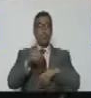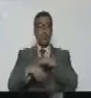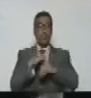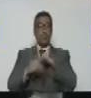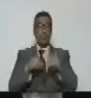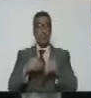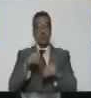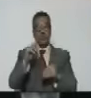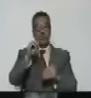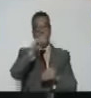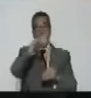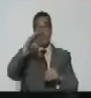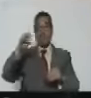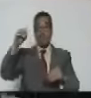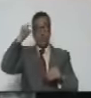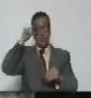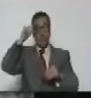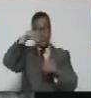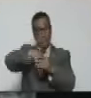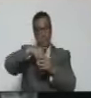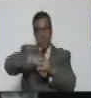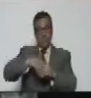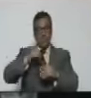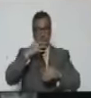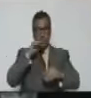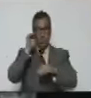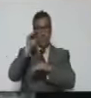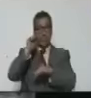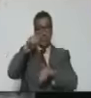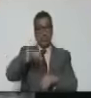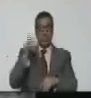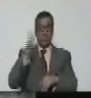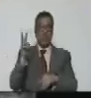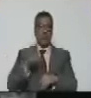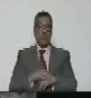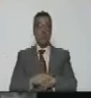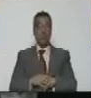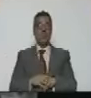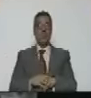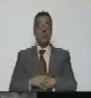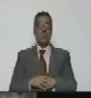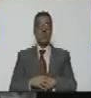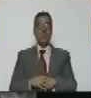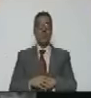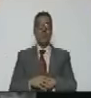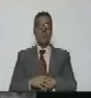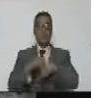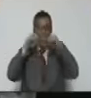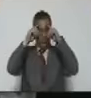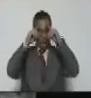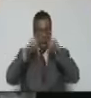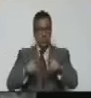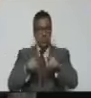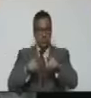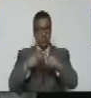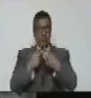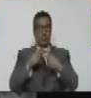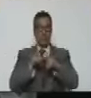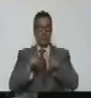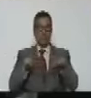unas elecciones cruciales para el futuro de la patria, donde se decidirá la